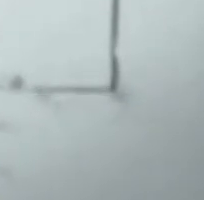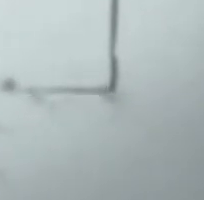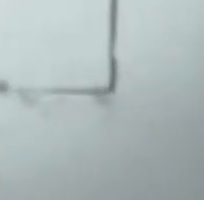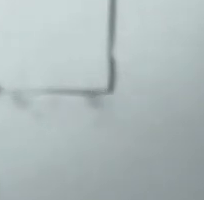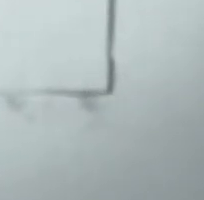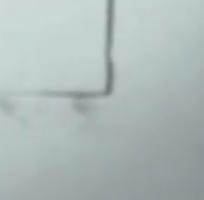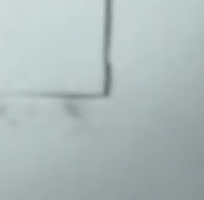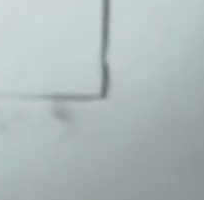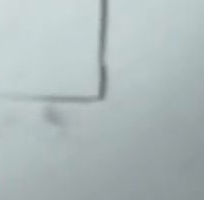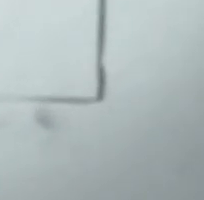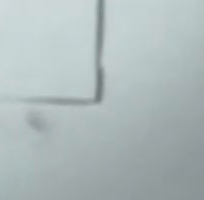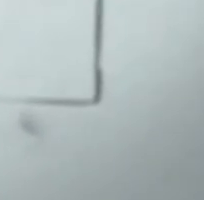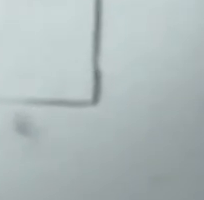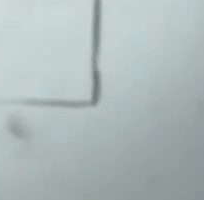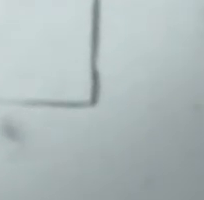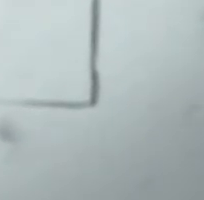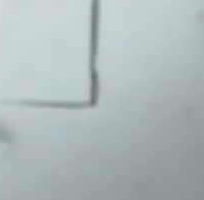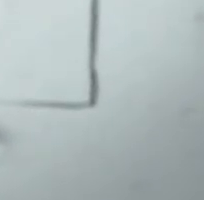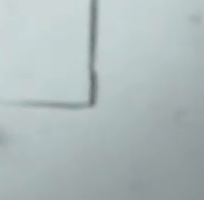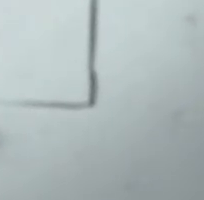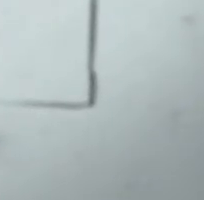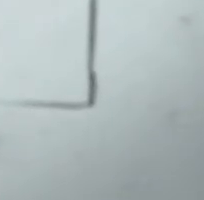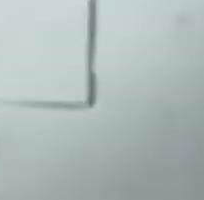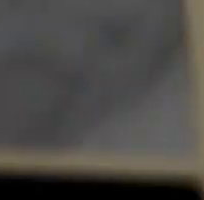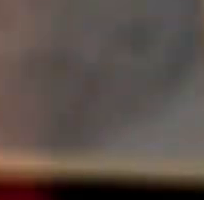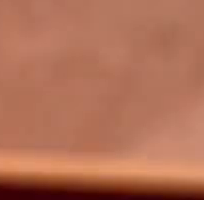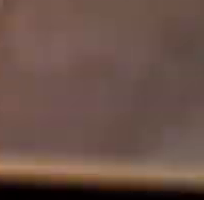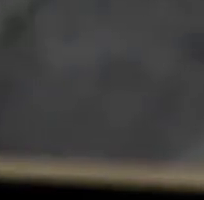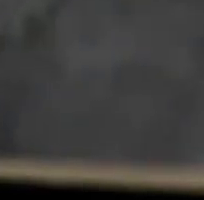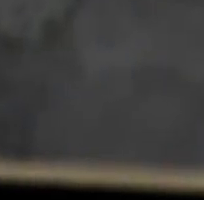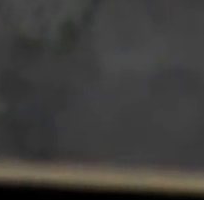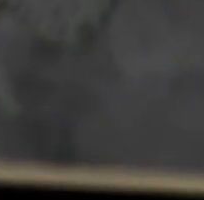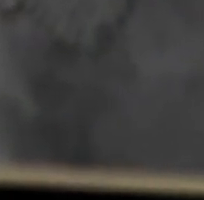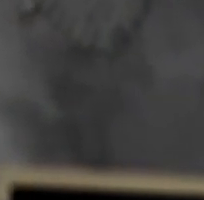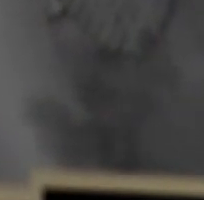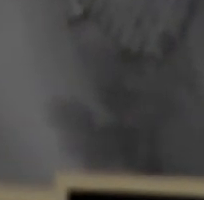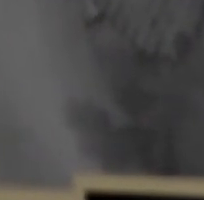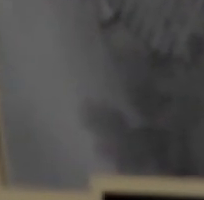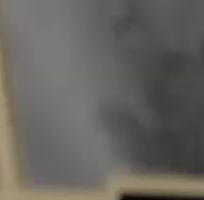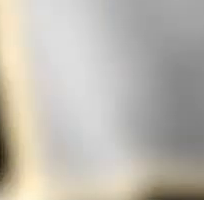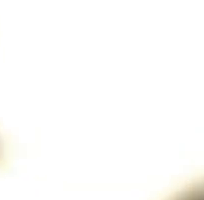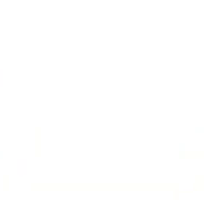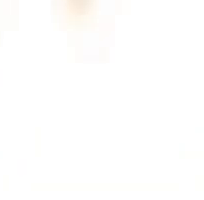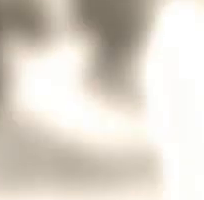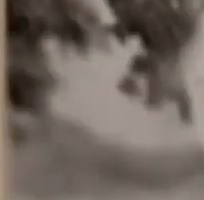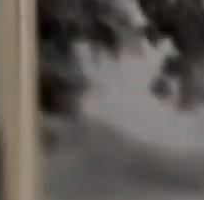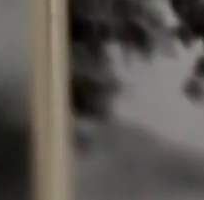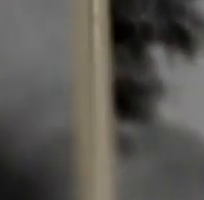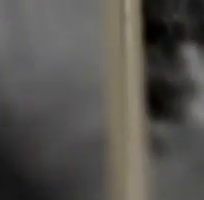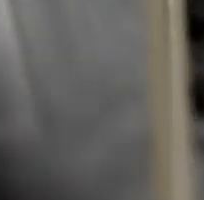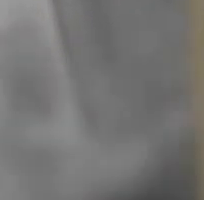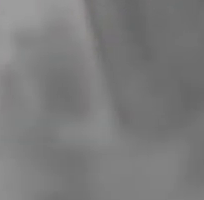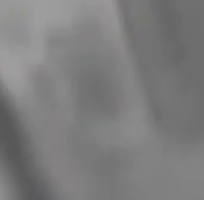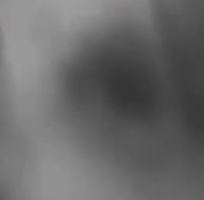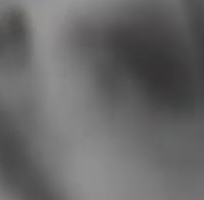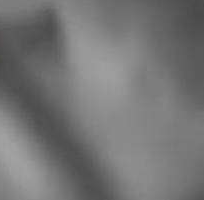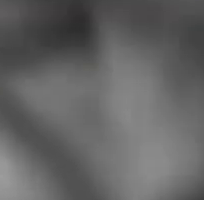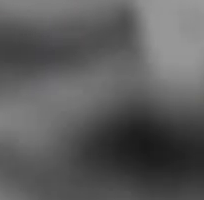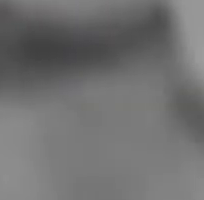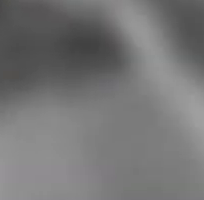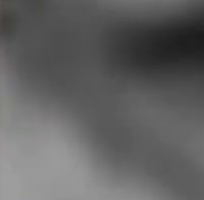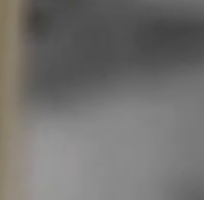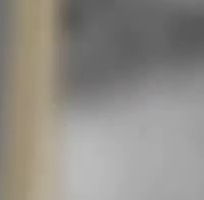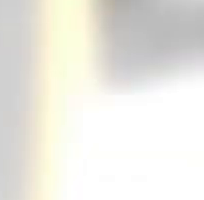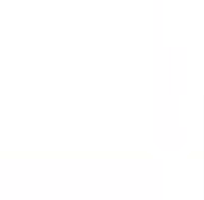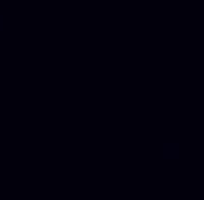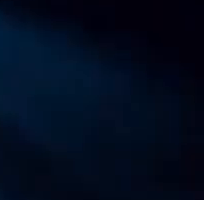El mundo de Arcadio. Martes y jueves a las 4 de la tarde. Sábado a las 7:30 de la